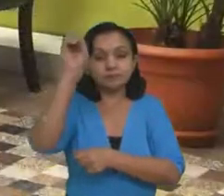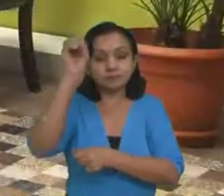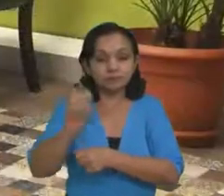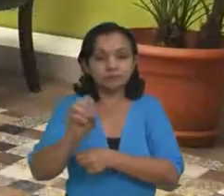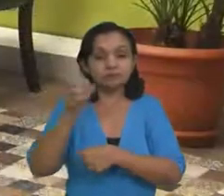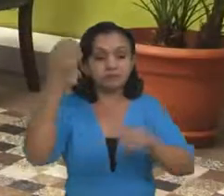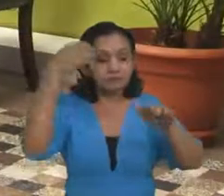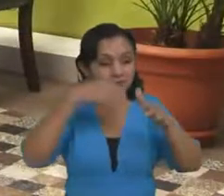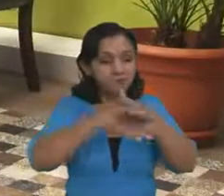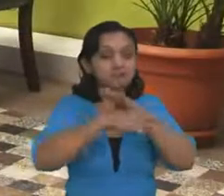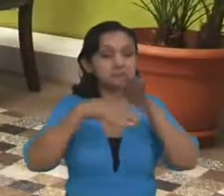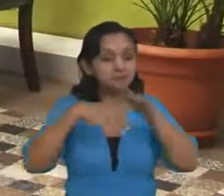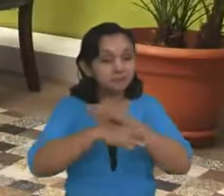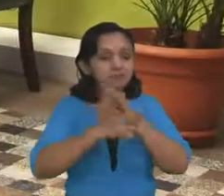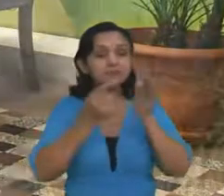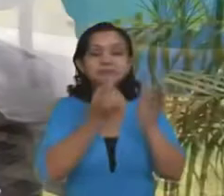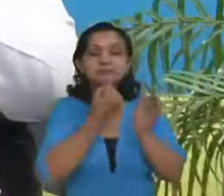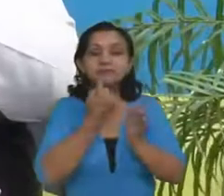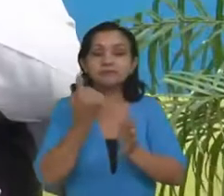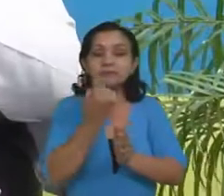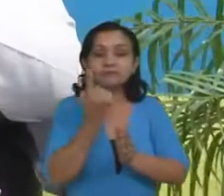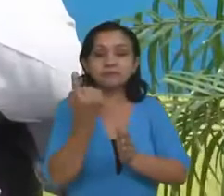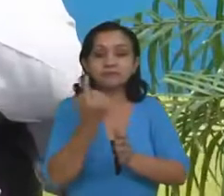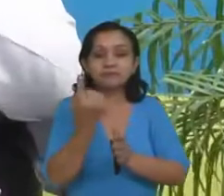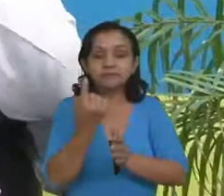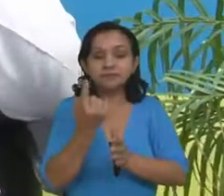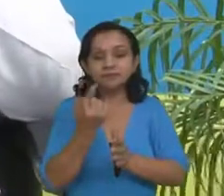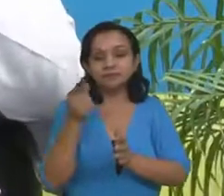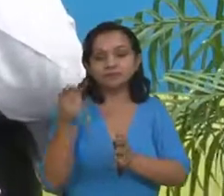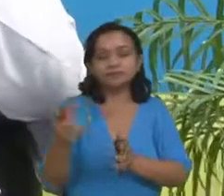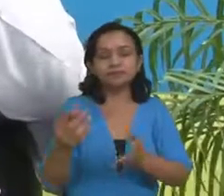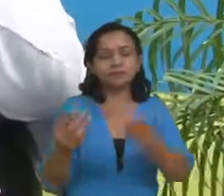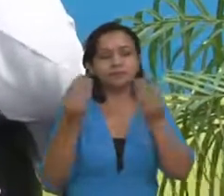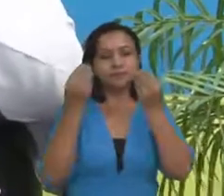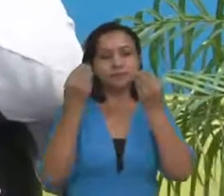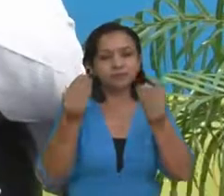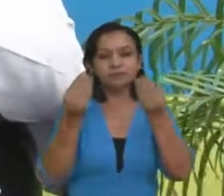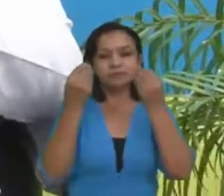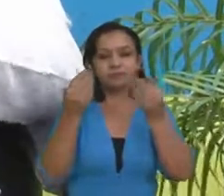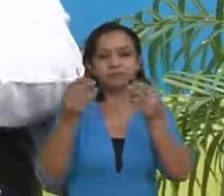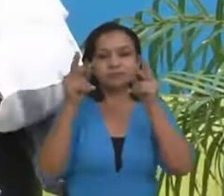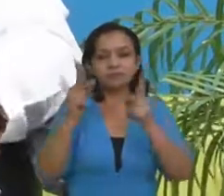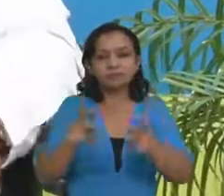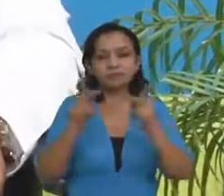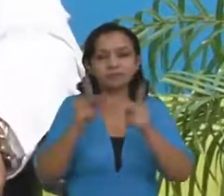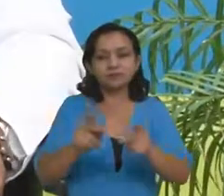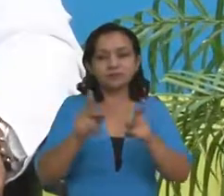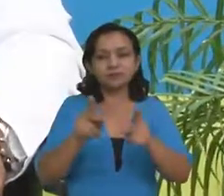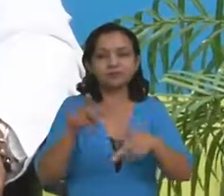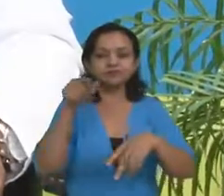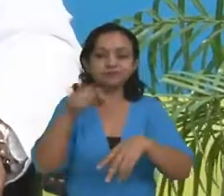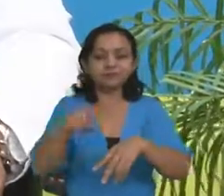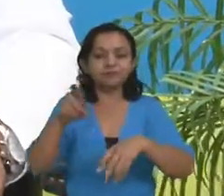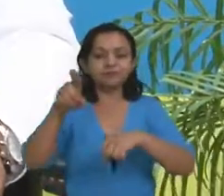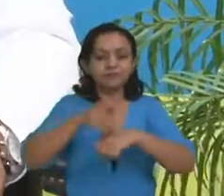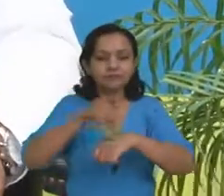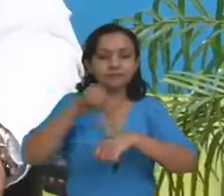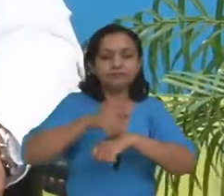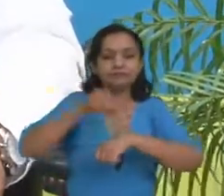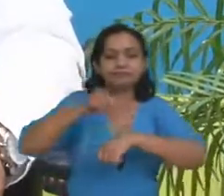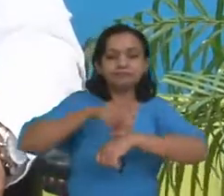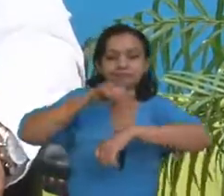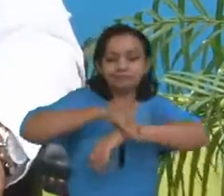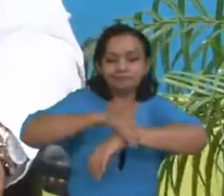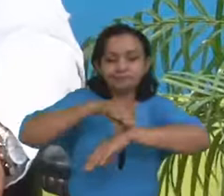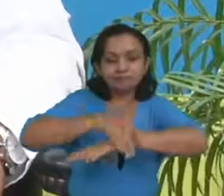de emergencia está cargada, por así decirlo, al servicio de ortopedia. ¿Ya? Dentro